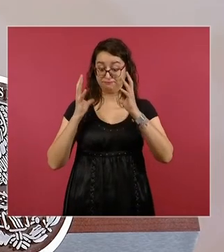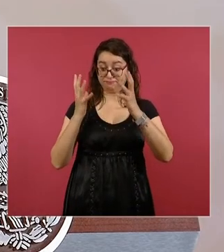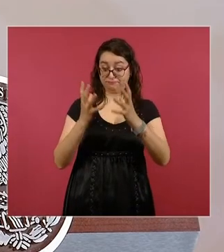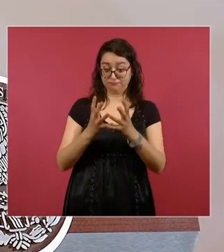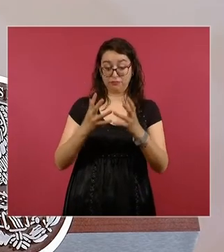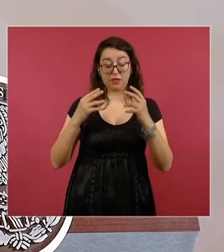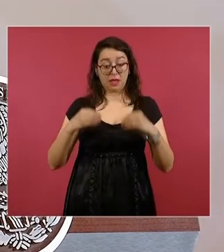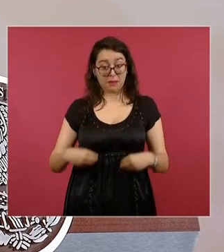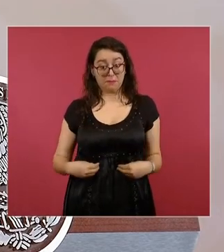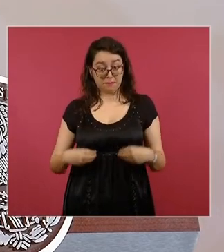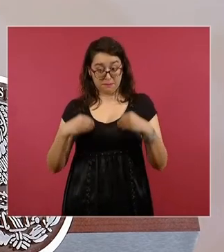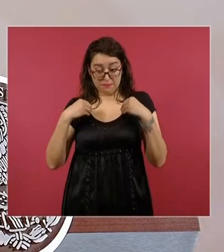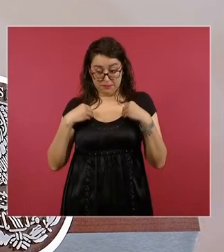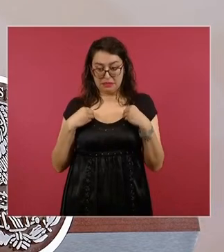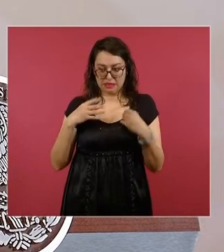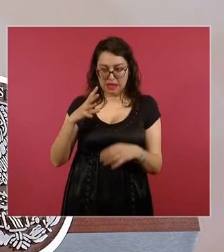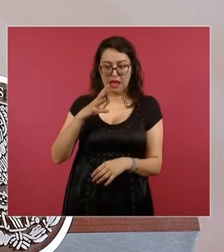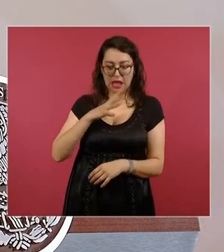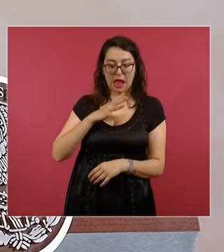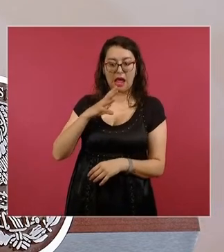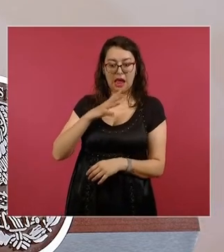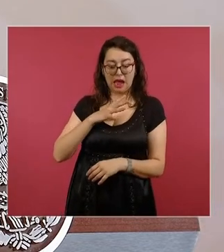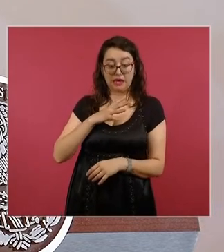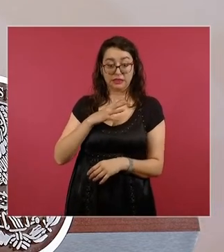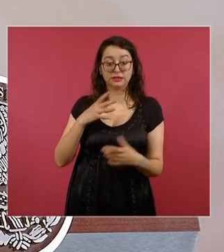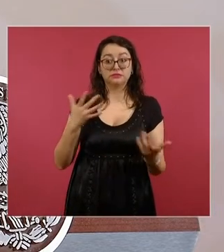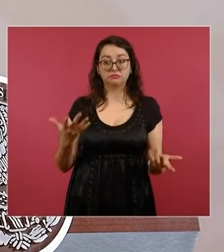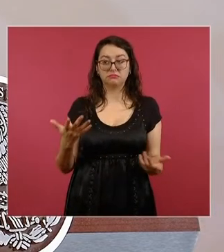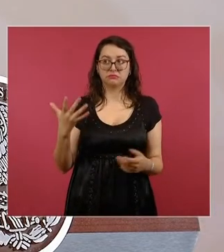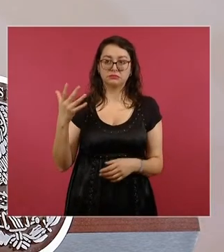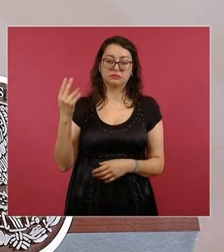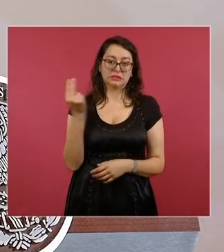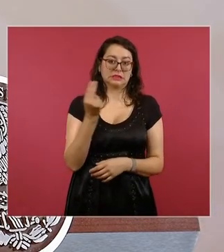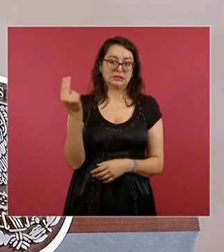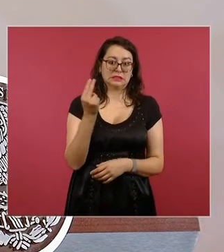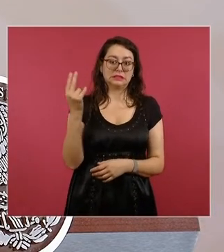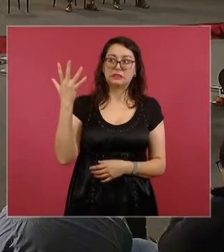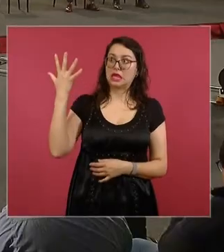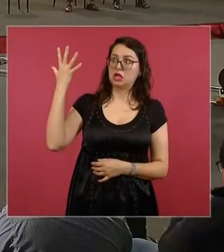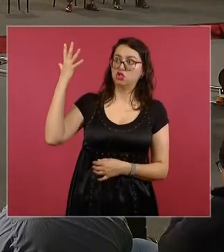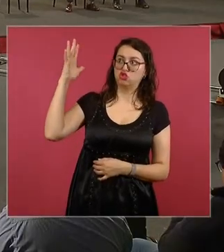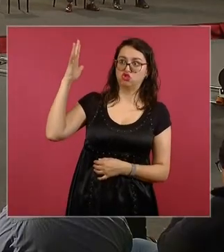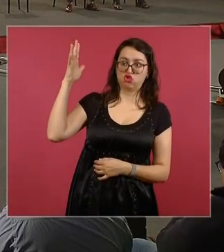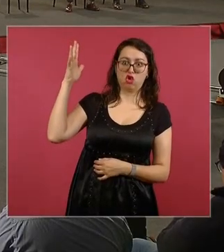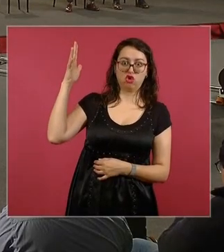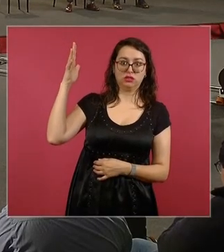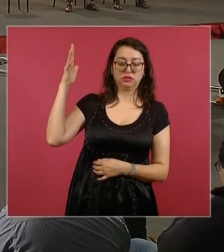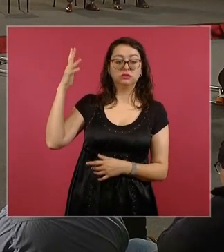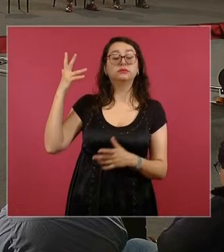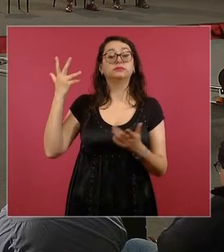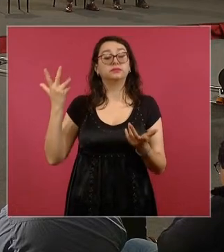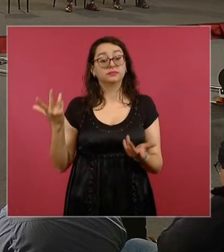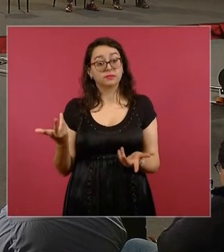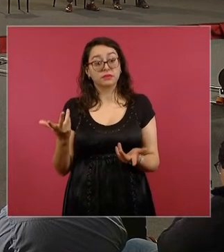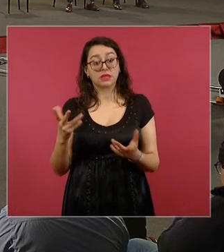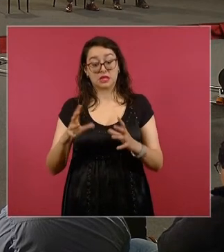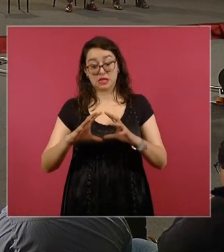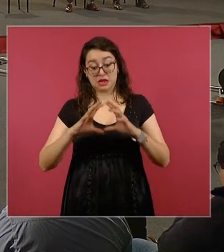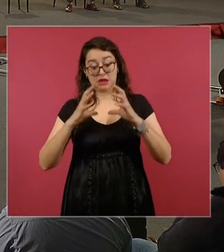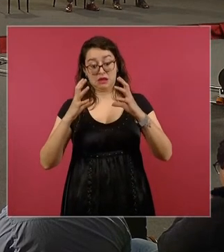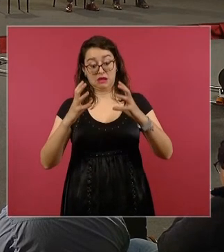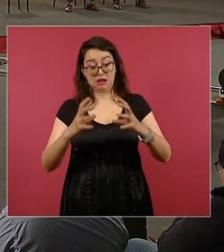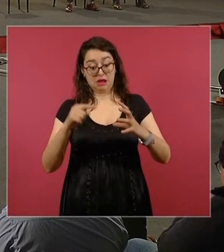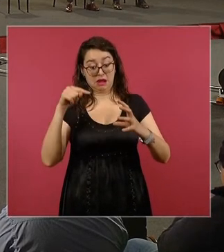la conocemos, no sería posible sin la presencia del sol. Una fracción minúscula de la energía que se produce en su